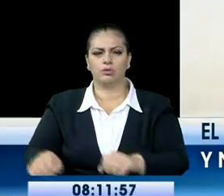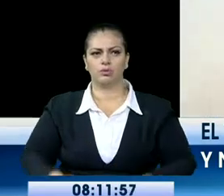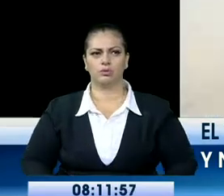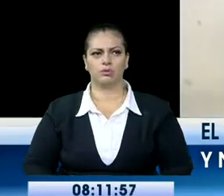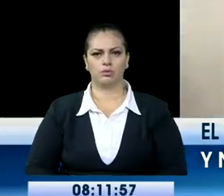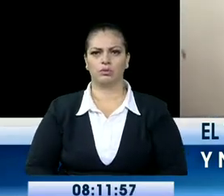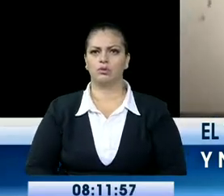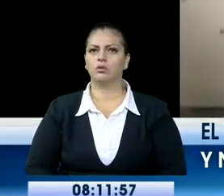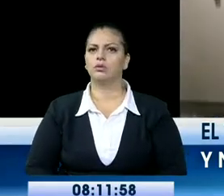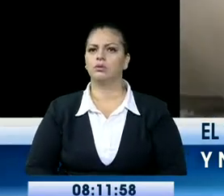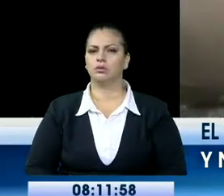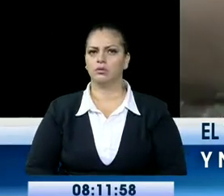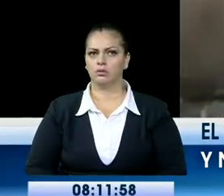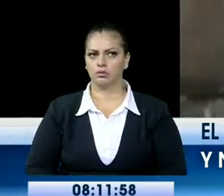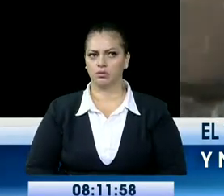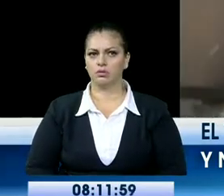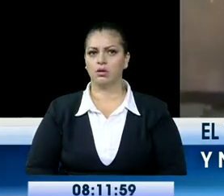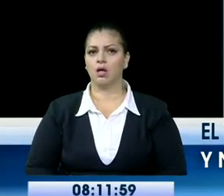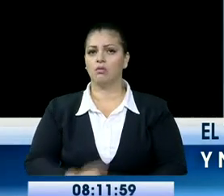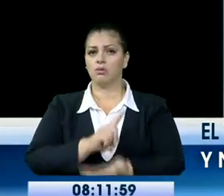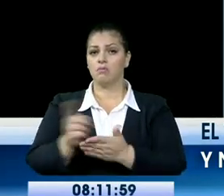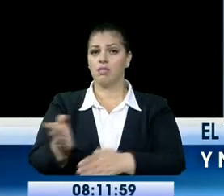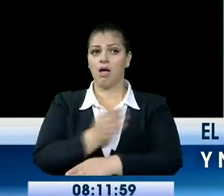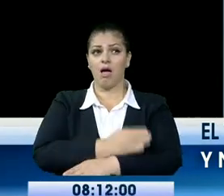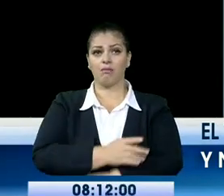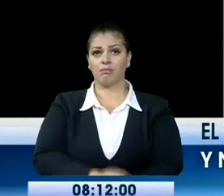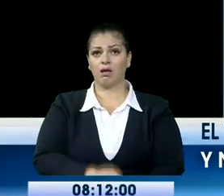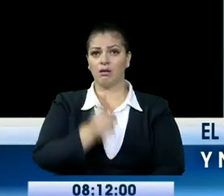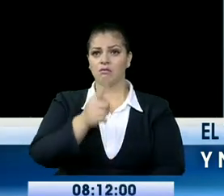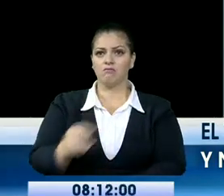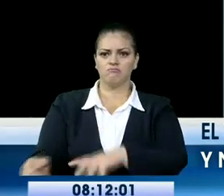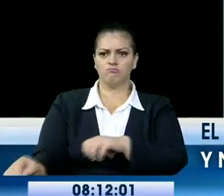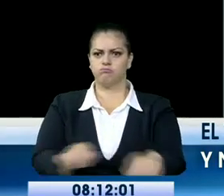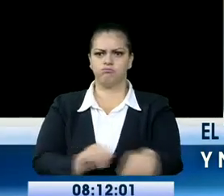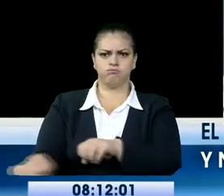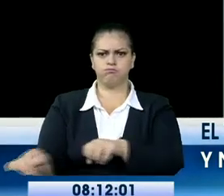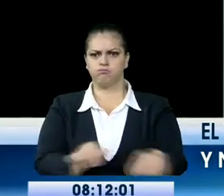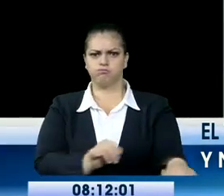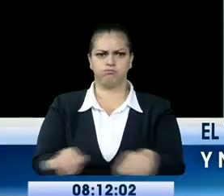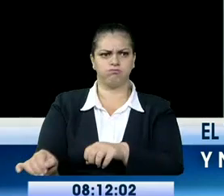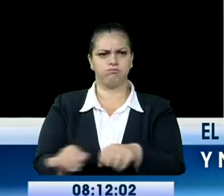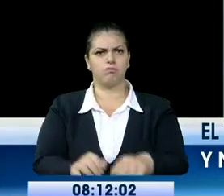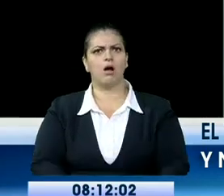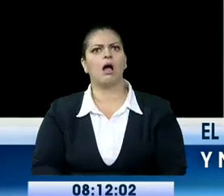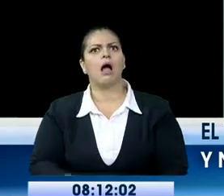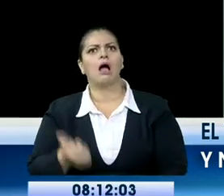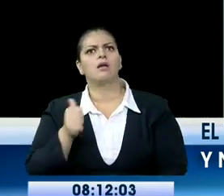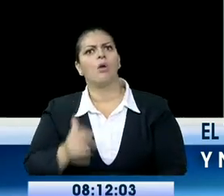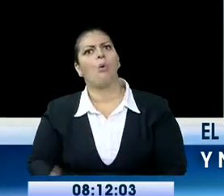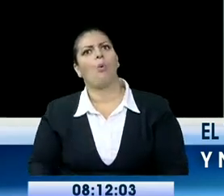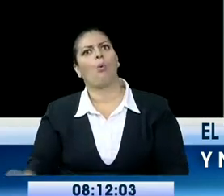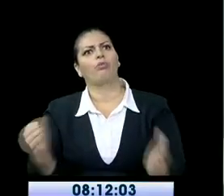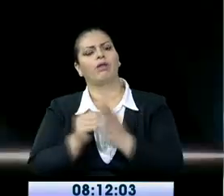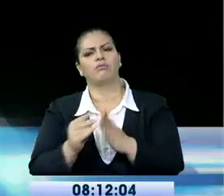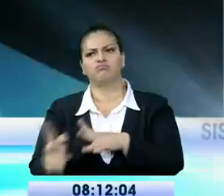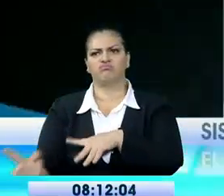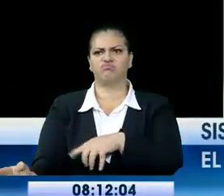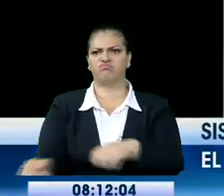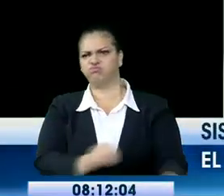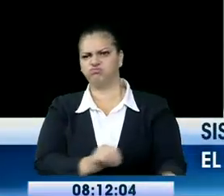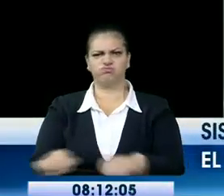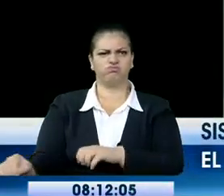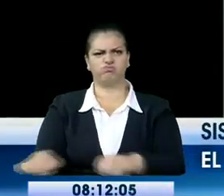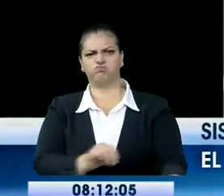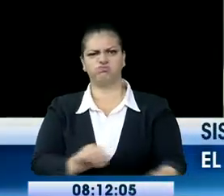semanas, Roselena. Un sismo de magnitud 7.1 que sacudió este martes el centro y sur del país. Mira tú,